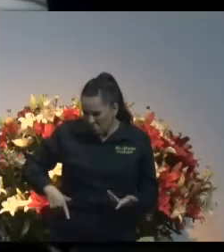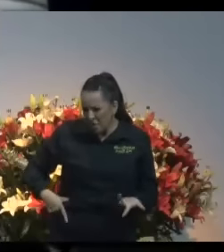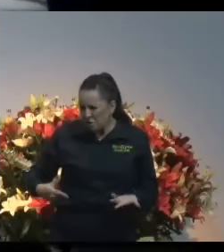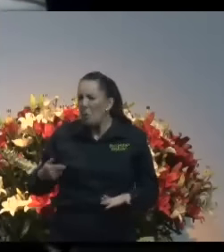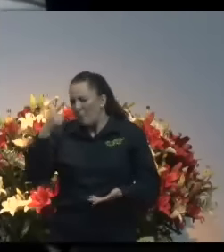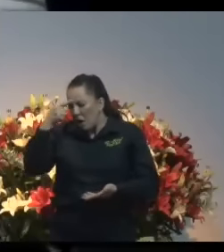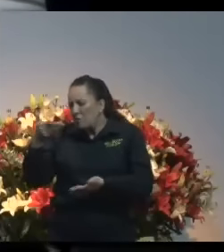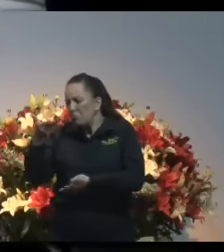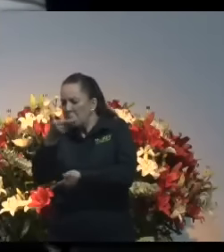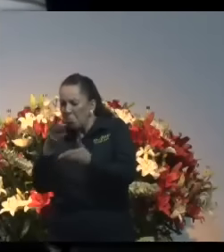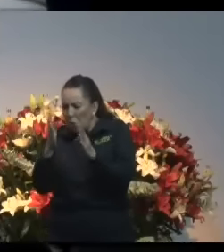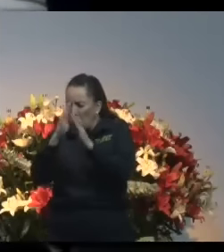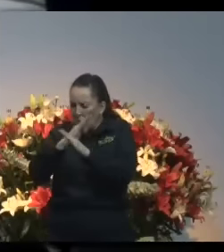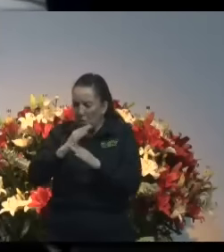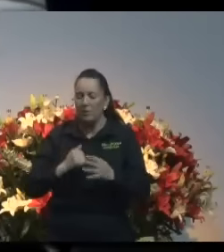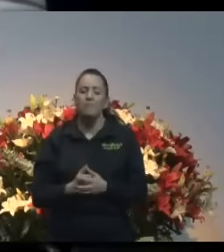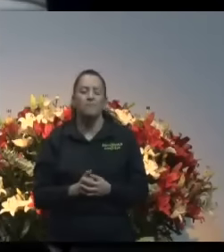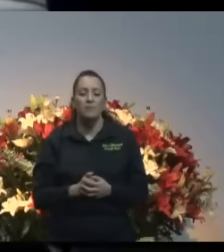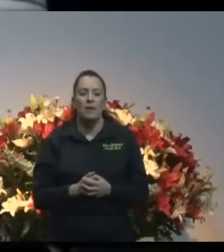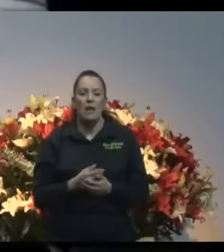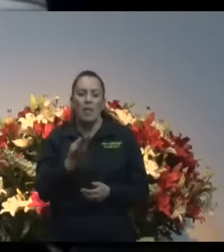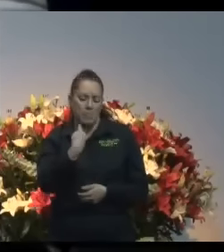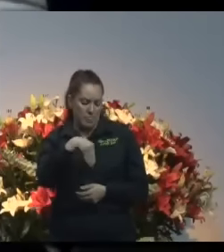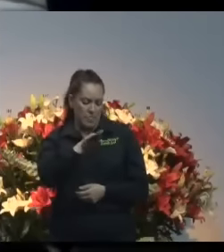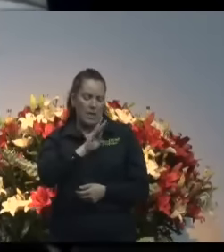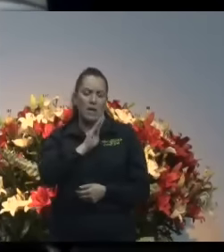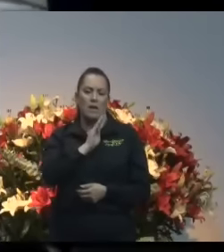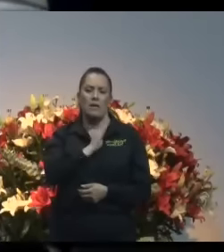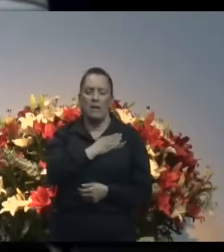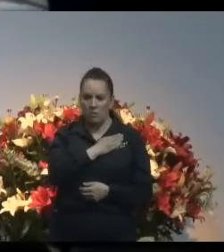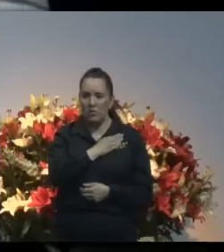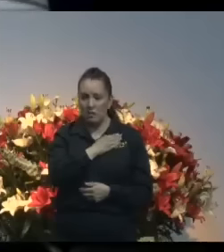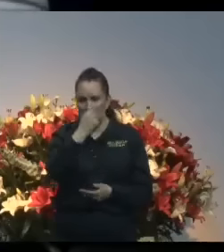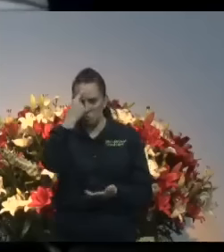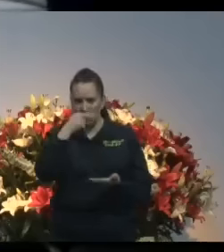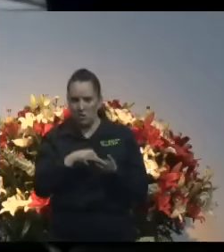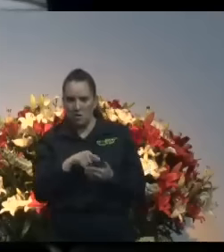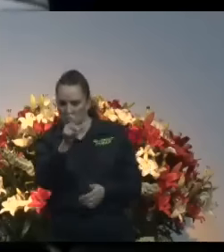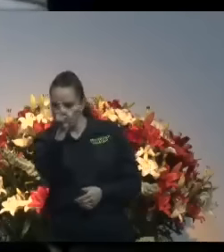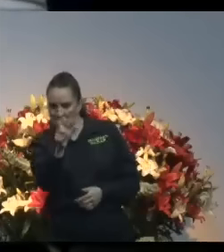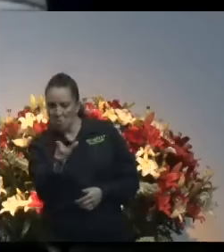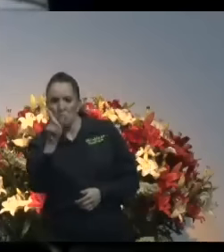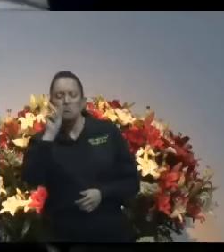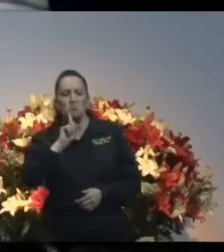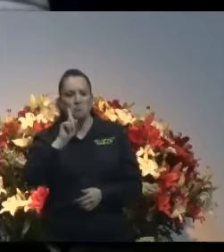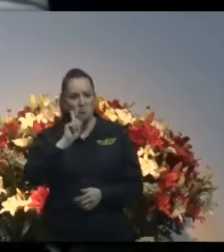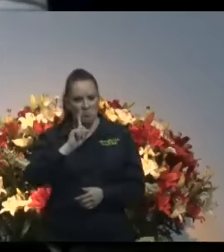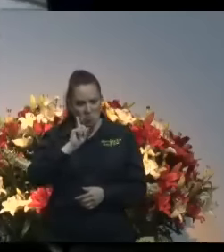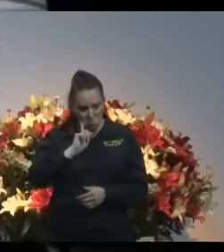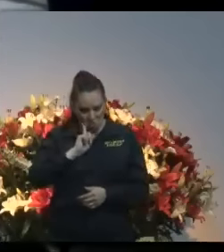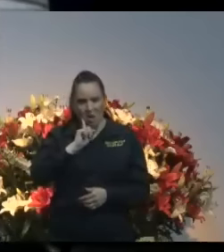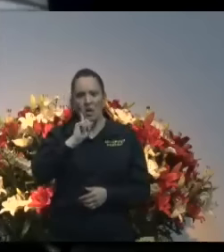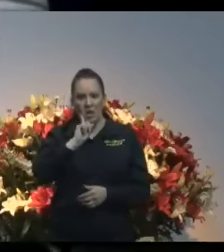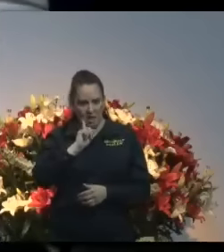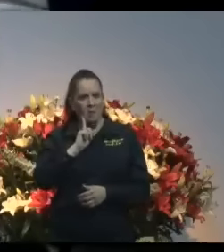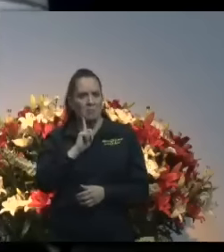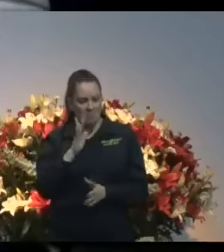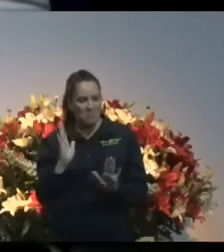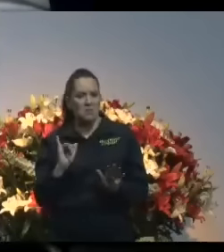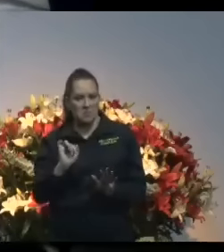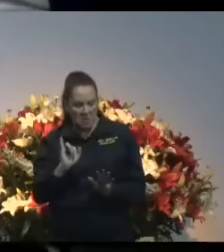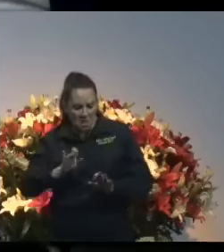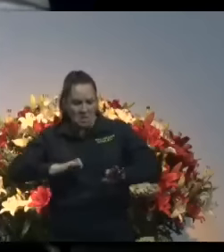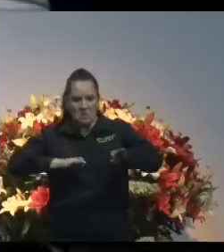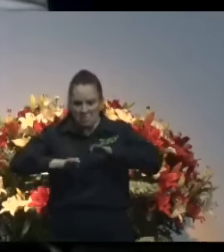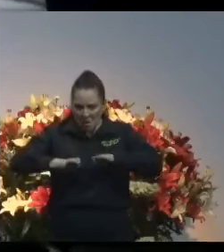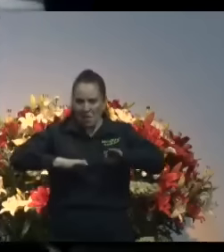yo realmente de Claudia me parece que es una mujer disciplinada, es una mujer